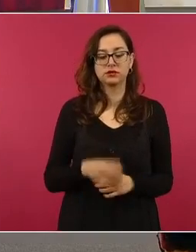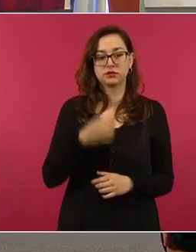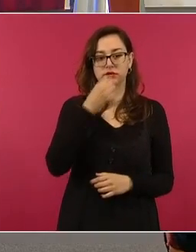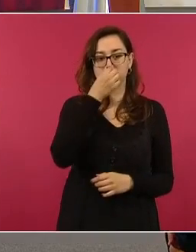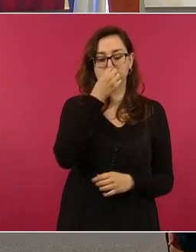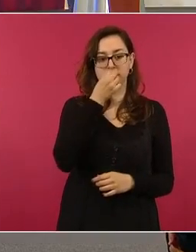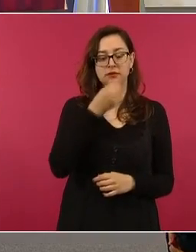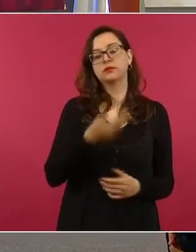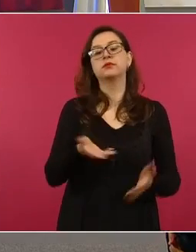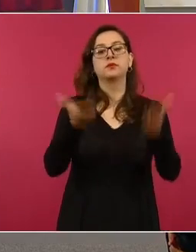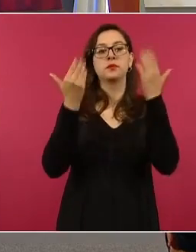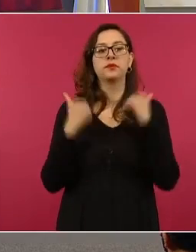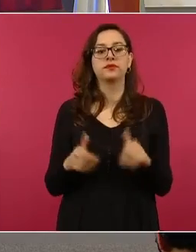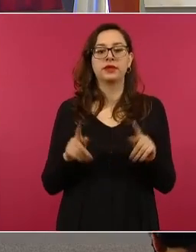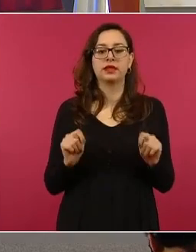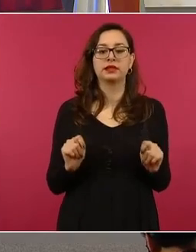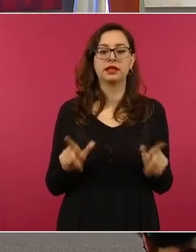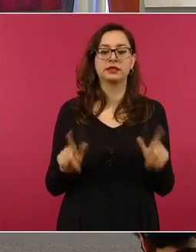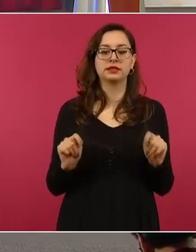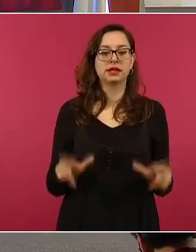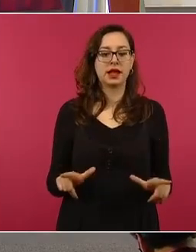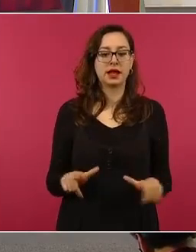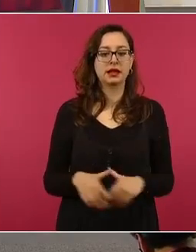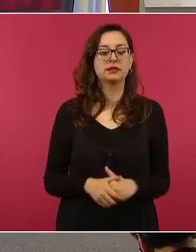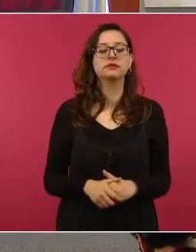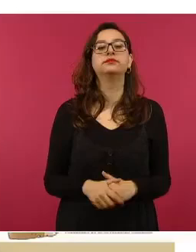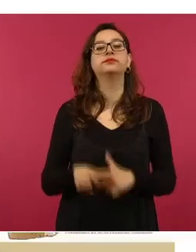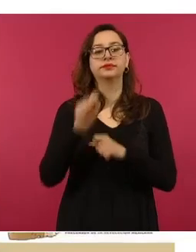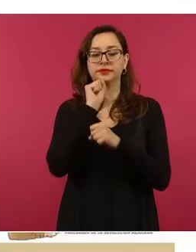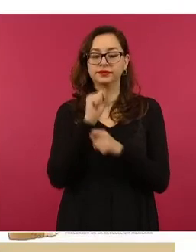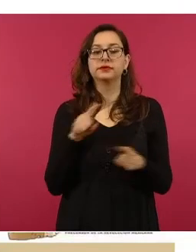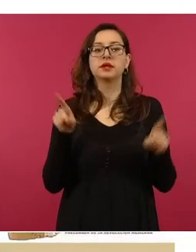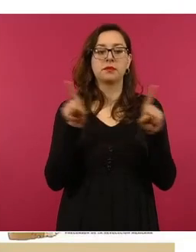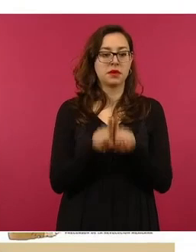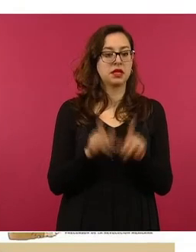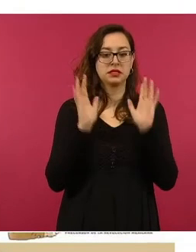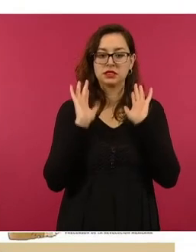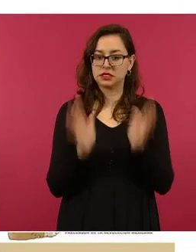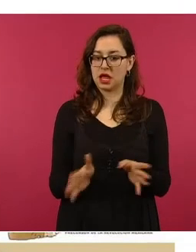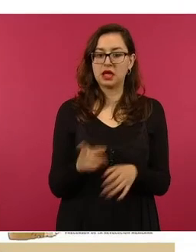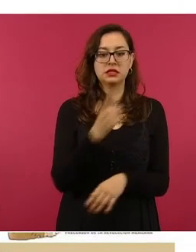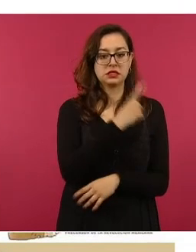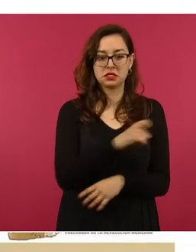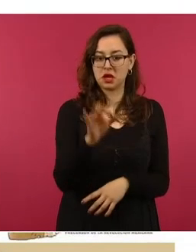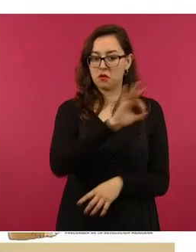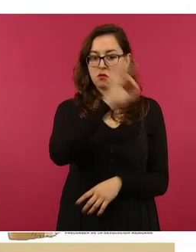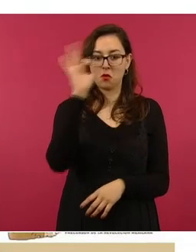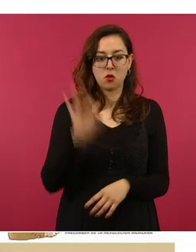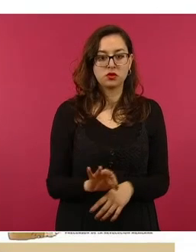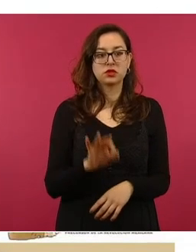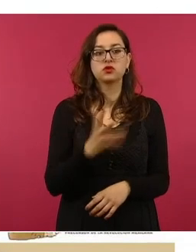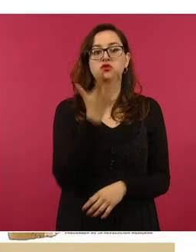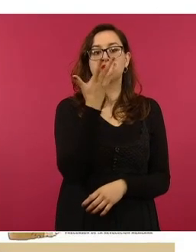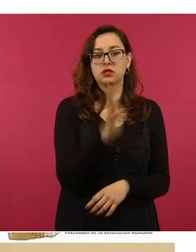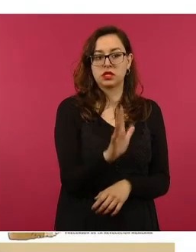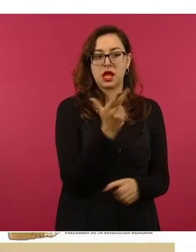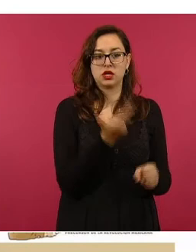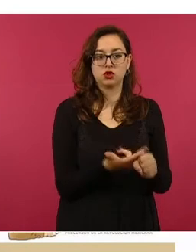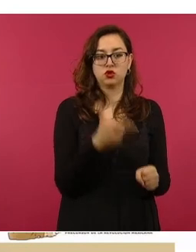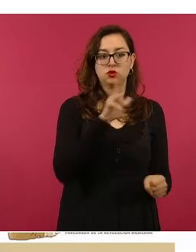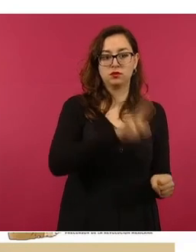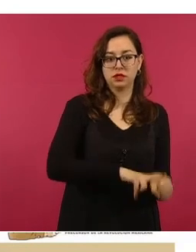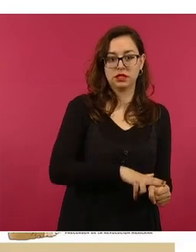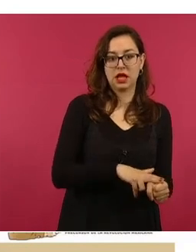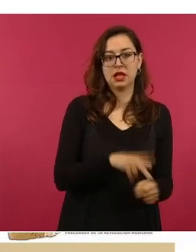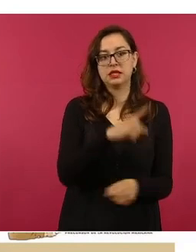la siguiente, que es Tlaxcala, estamos también ya presentes en los 100% de las unidades, allá son 10 hospitales y